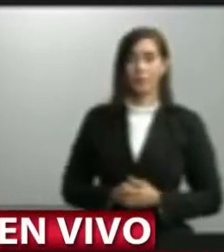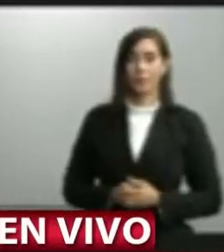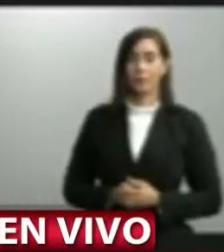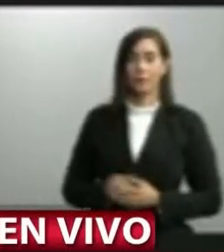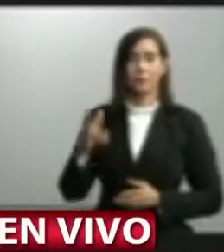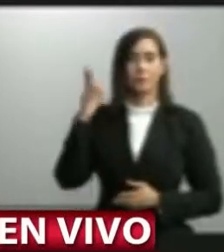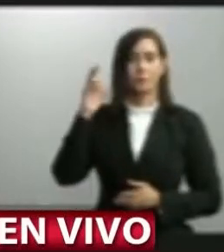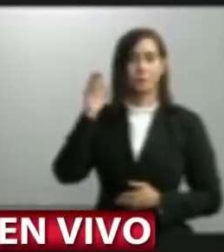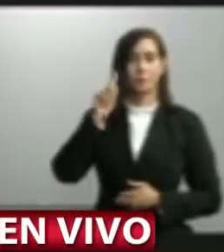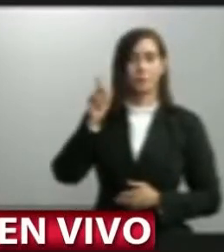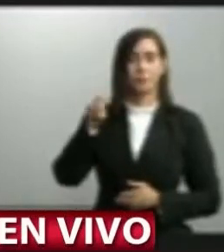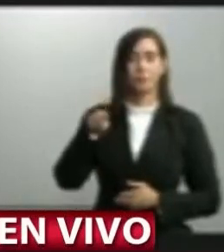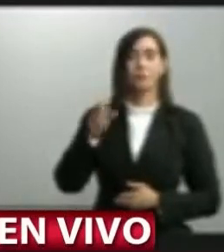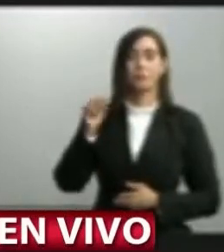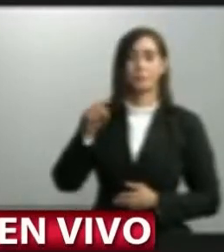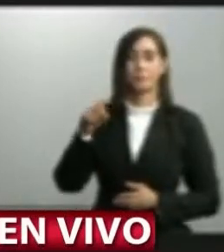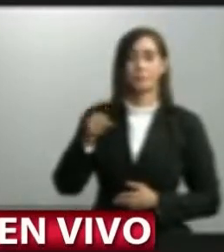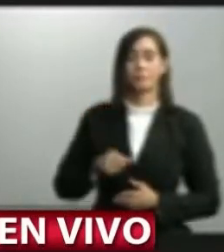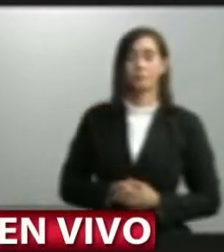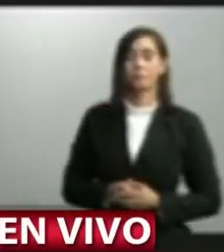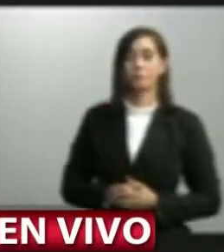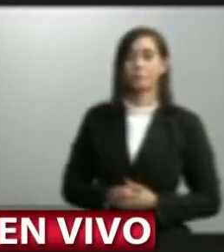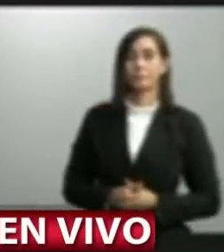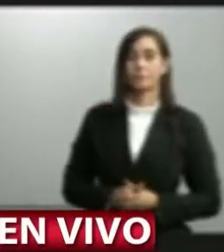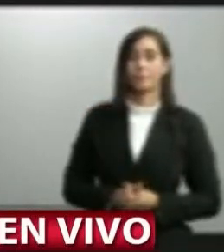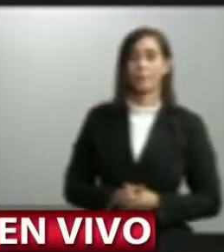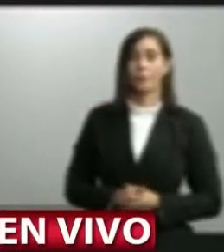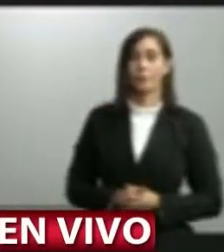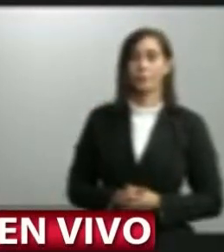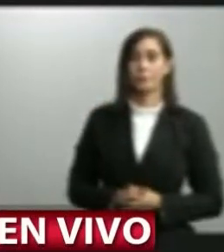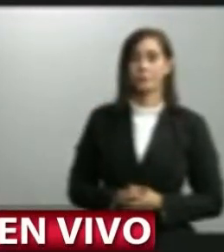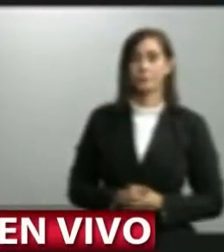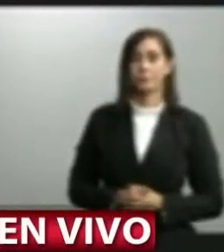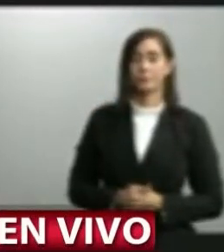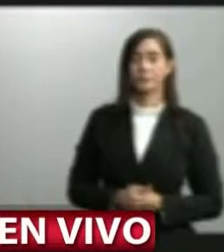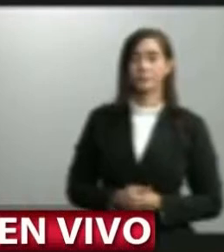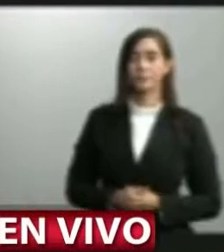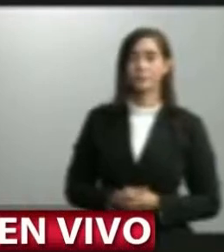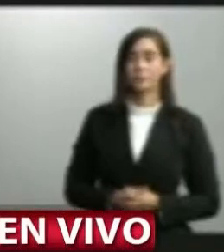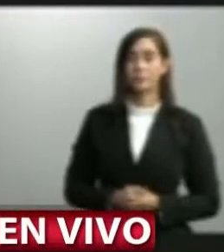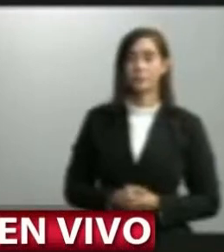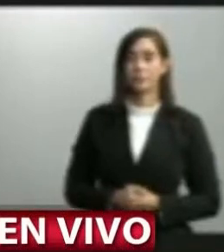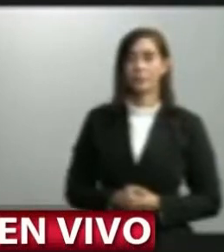¿Me escuchan? Sí, te estamos escuchando. Es en salud pública que no te escuchan. Un momentico.